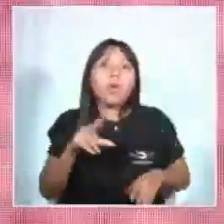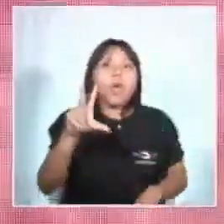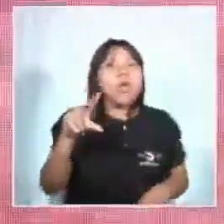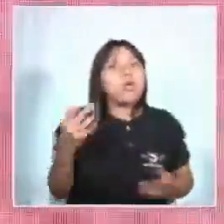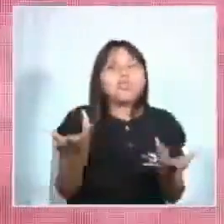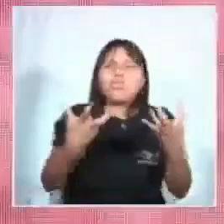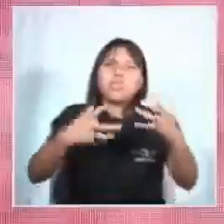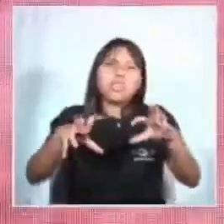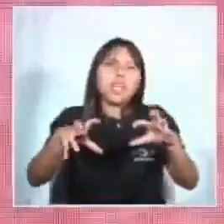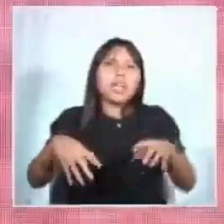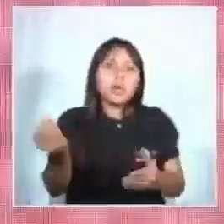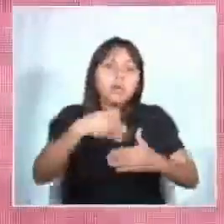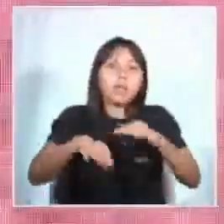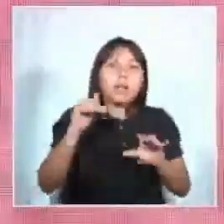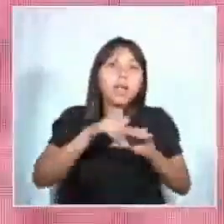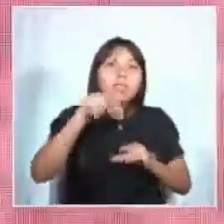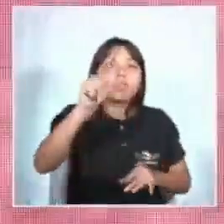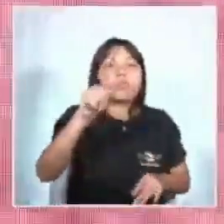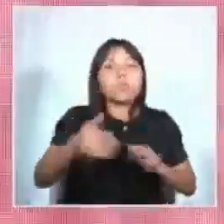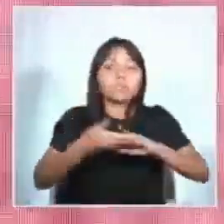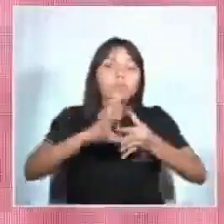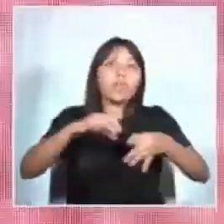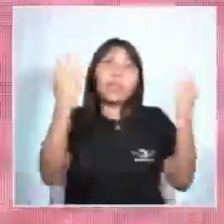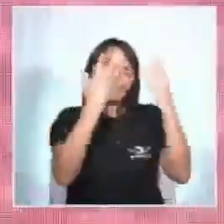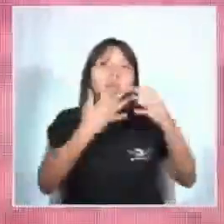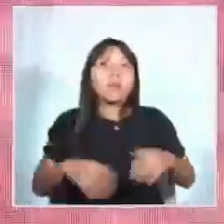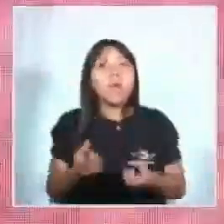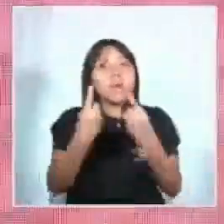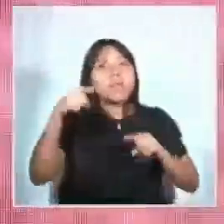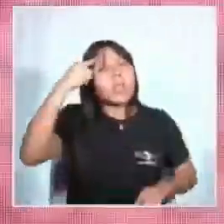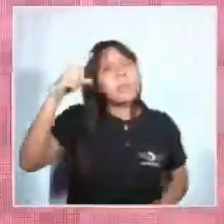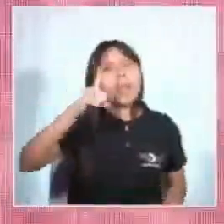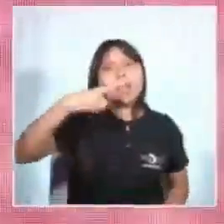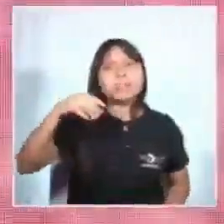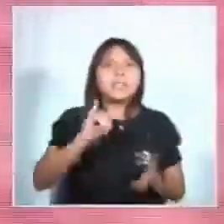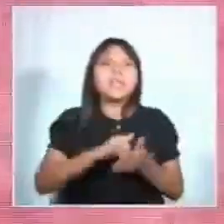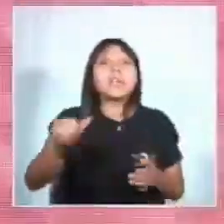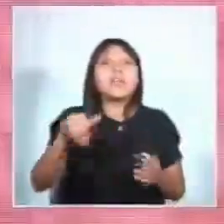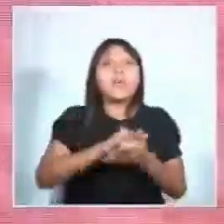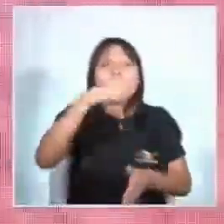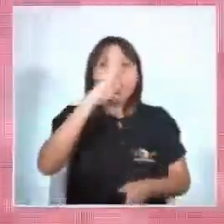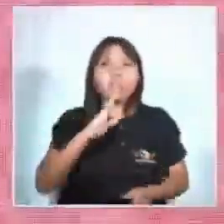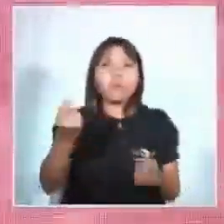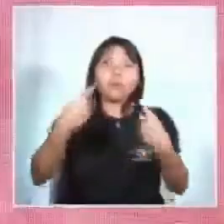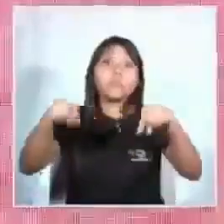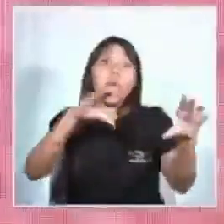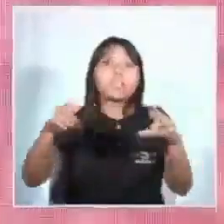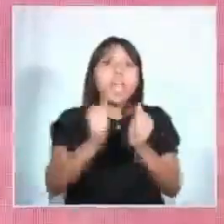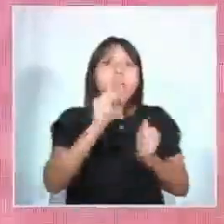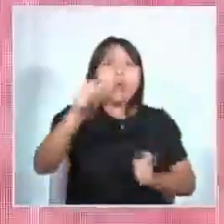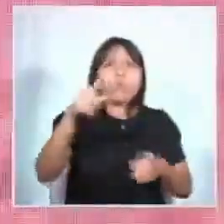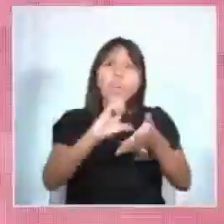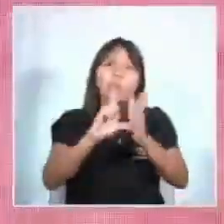en tu historia de terror antes de. Vine para informarte en esta tarde qué es lo que Dios va a hacer contigo